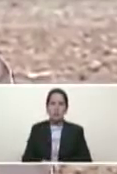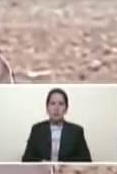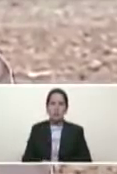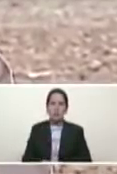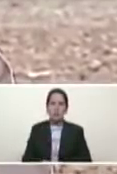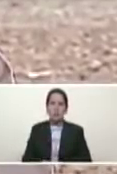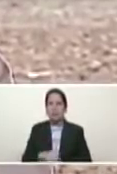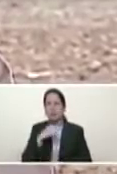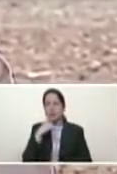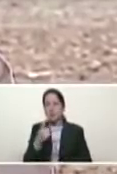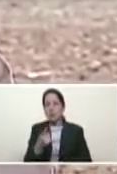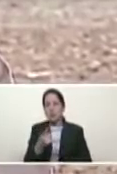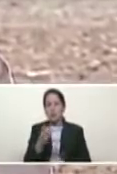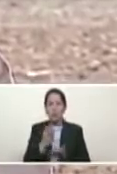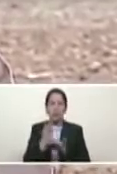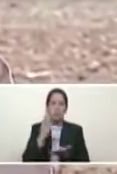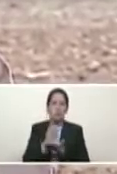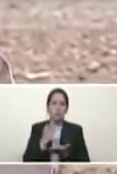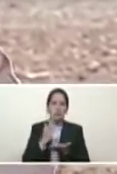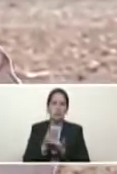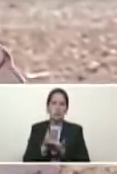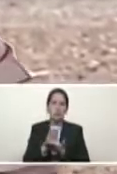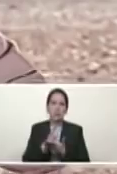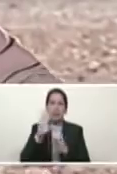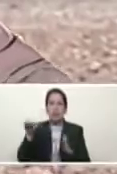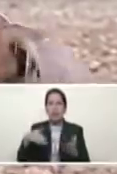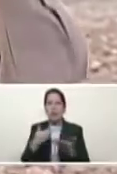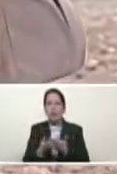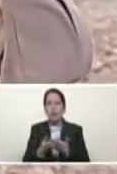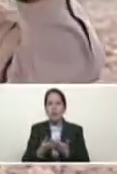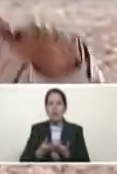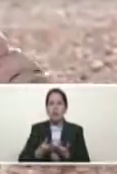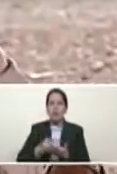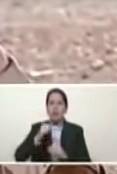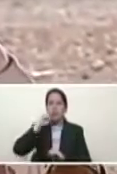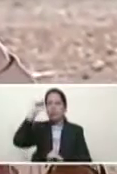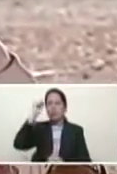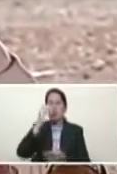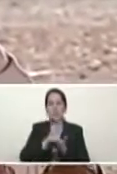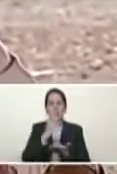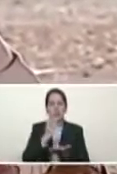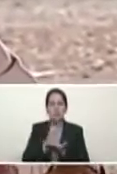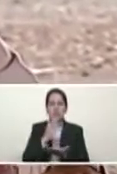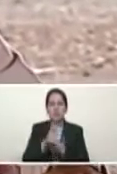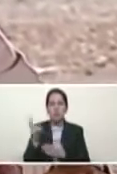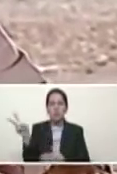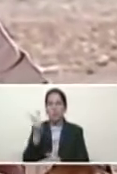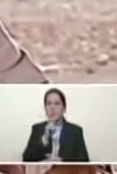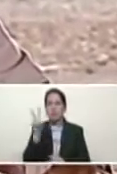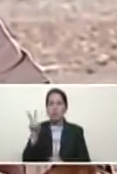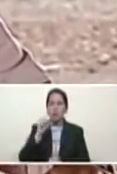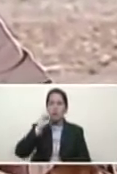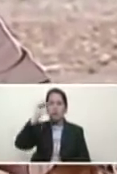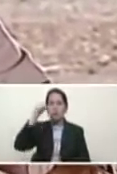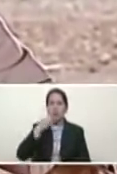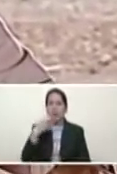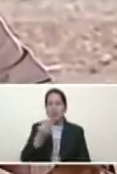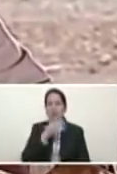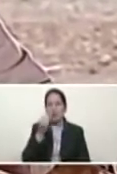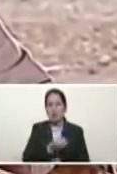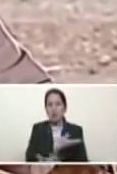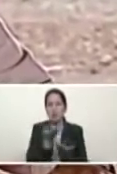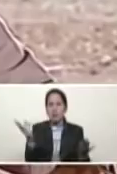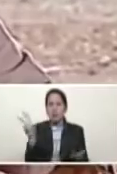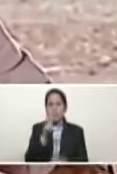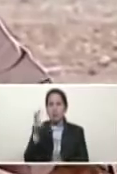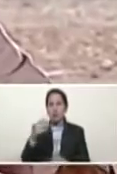¡Viva! Y digamos, por siempre, hasta la victoria siempre, Venezuela. Venceremos. Buenas tardes, Venezuela.